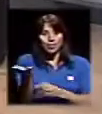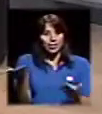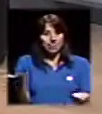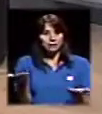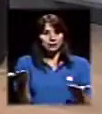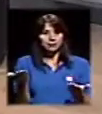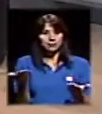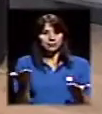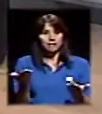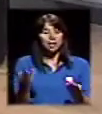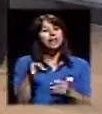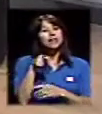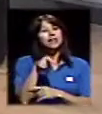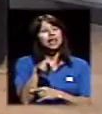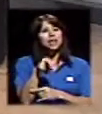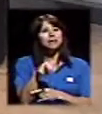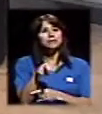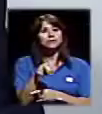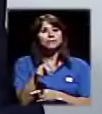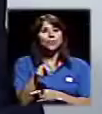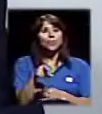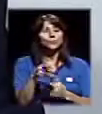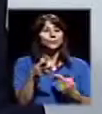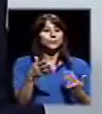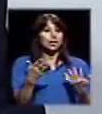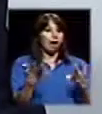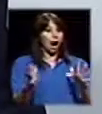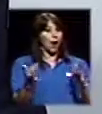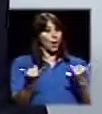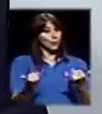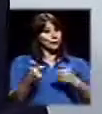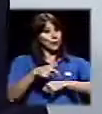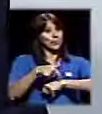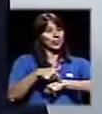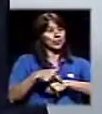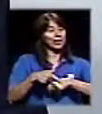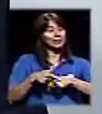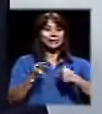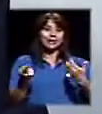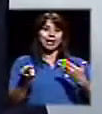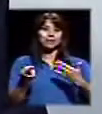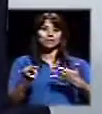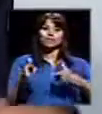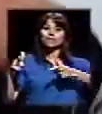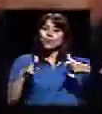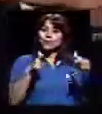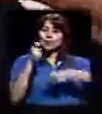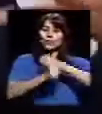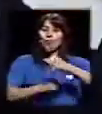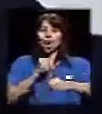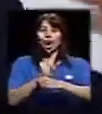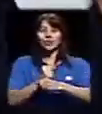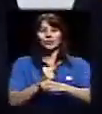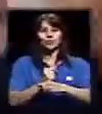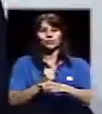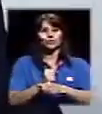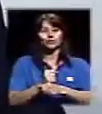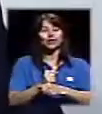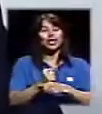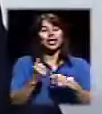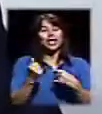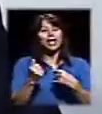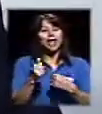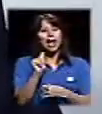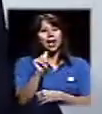nos parece que en este 30 aniversario de ABC también es importante ver el